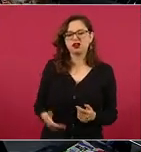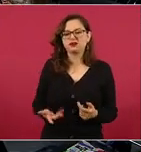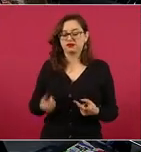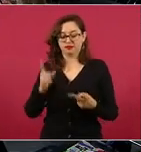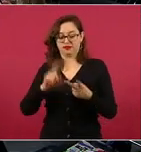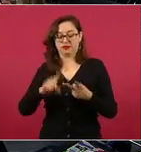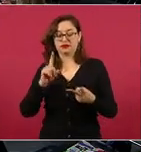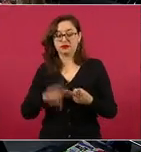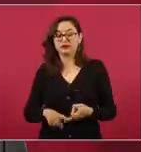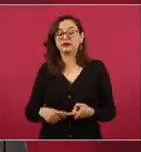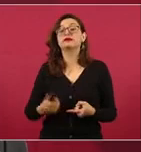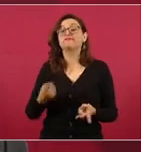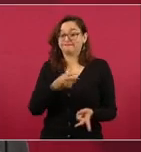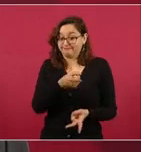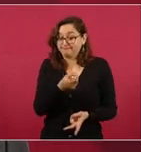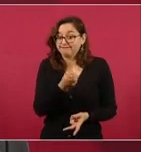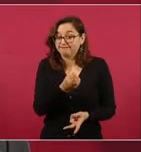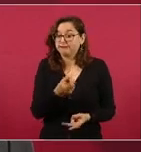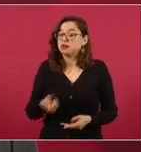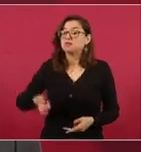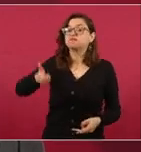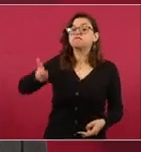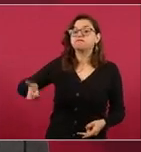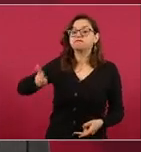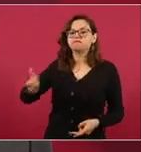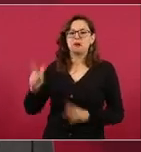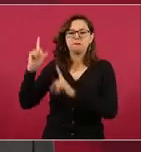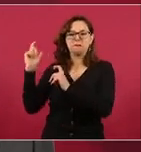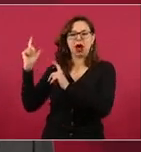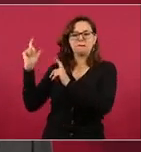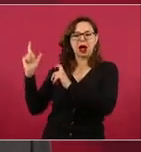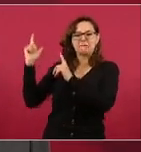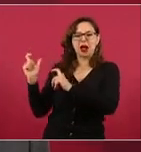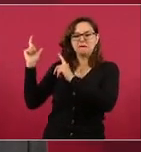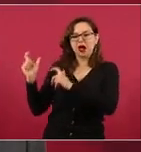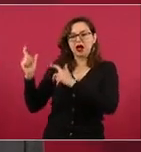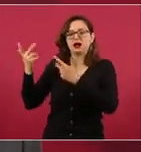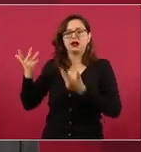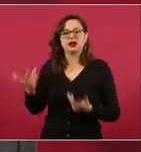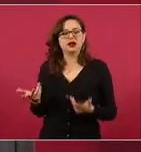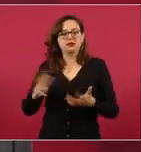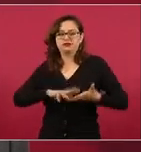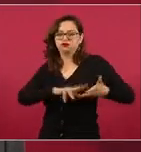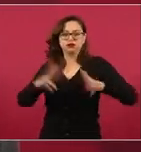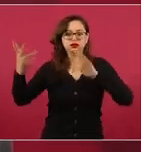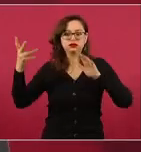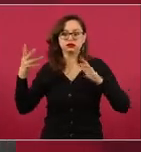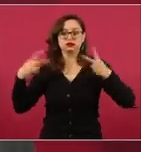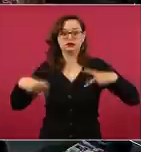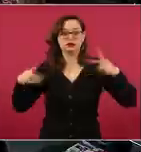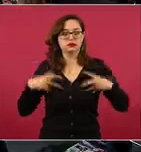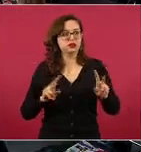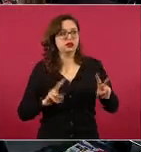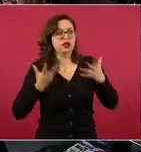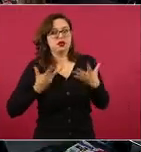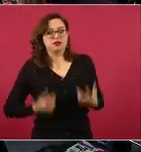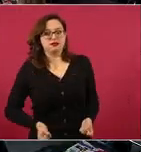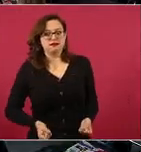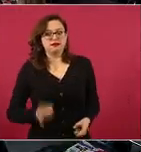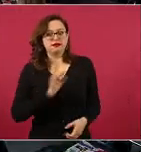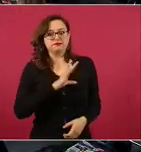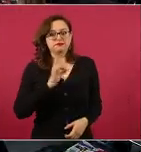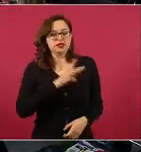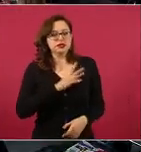actos violentos para que la gente no salga a votar, y con los votos